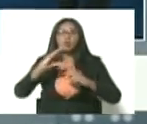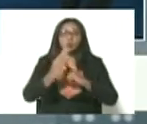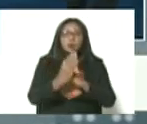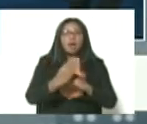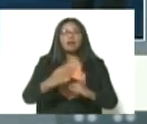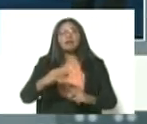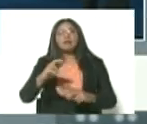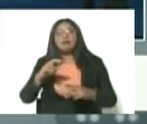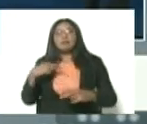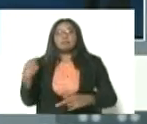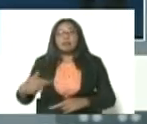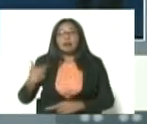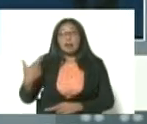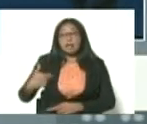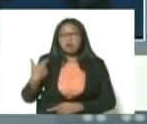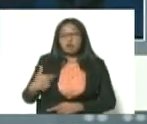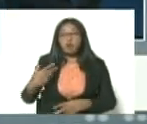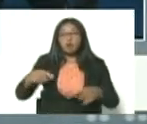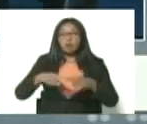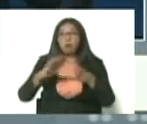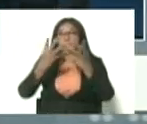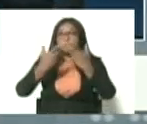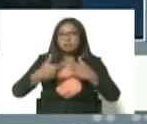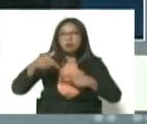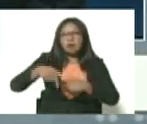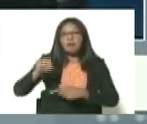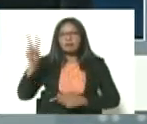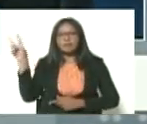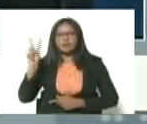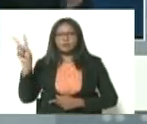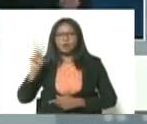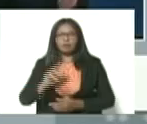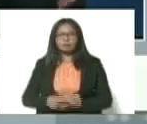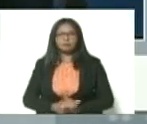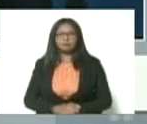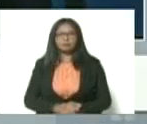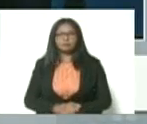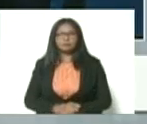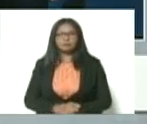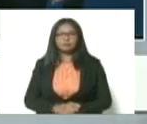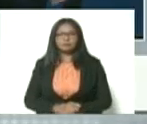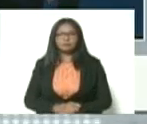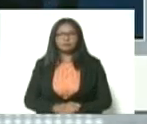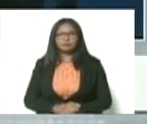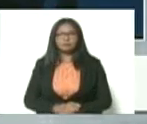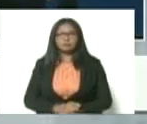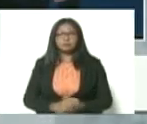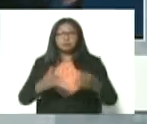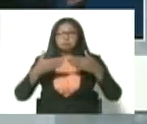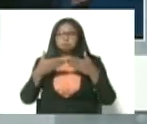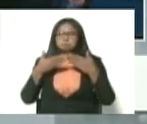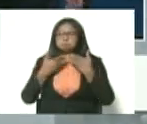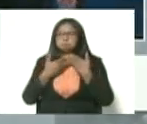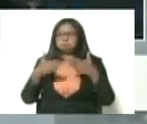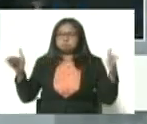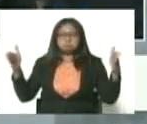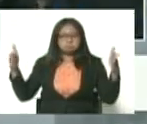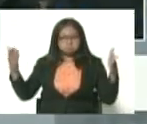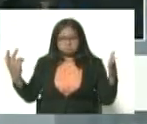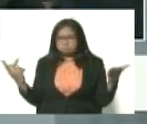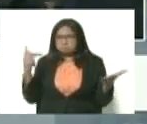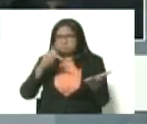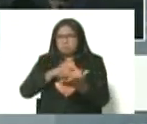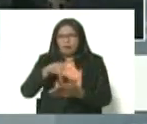religiosos, empresariales del país. Se le abrieron las puertas anchas de